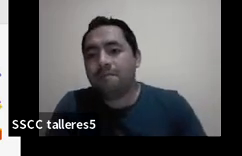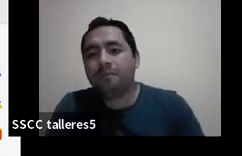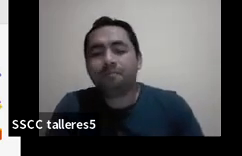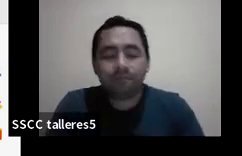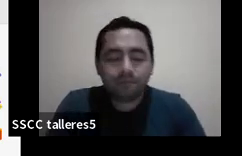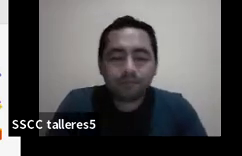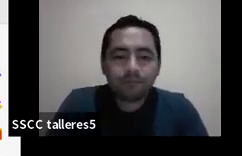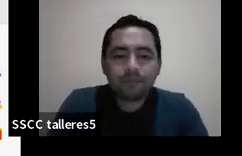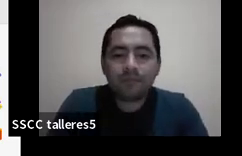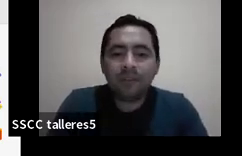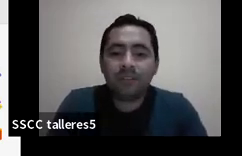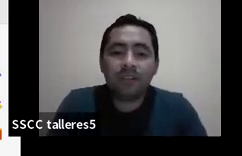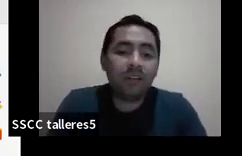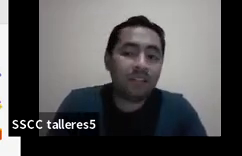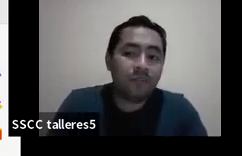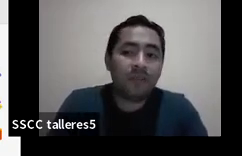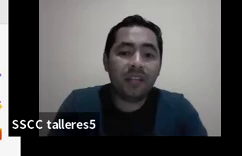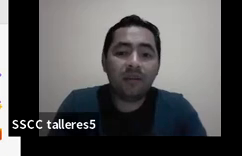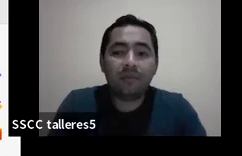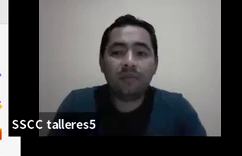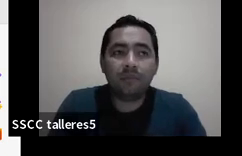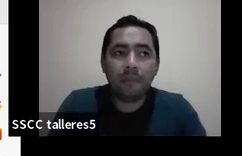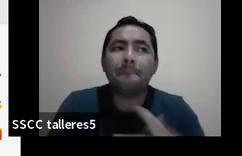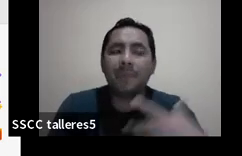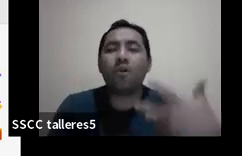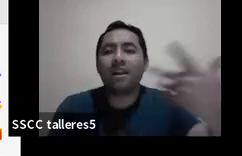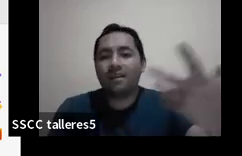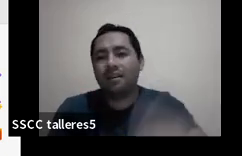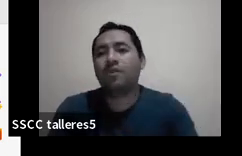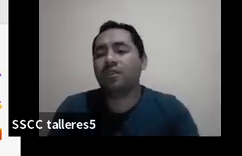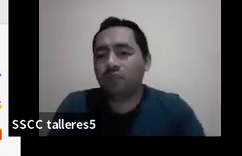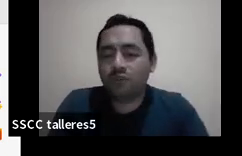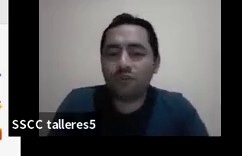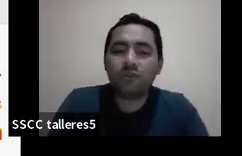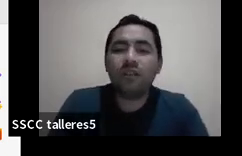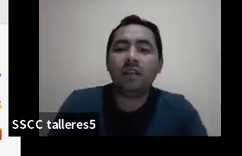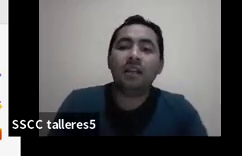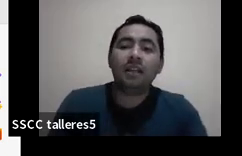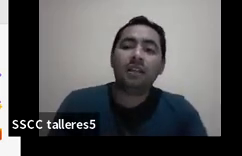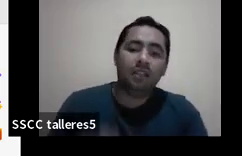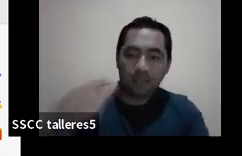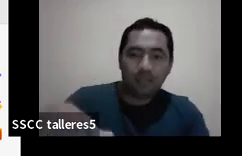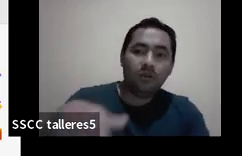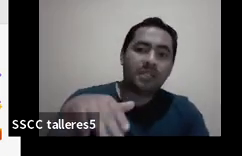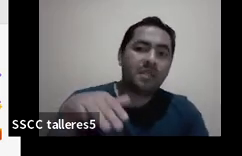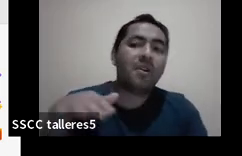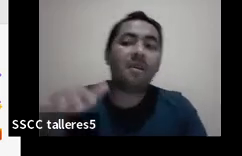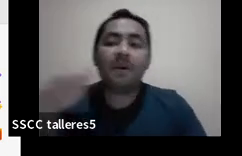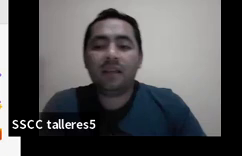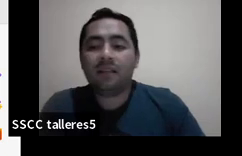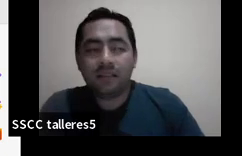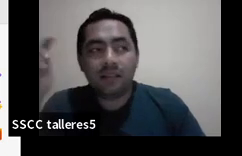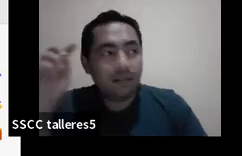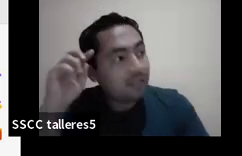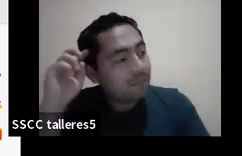lado, ¿no? Entonces creo que de esa forma sería mejorar la educación de los sordos. Y el tercer